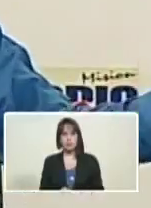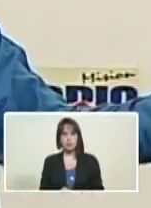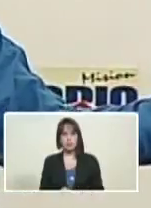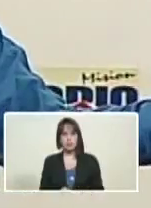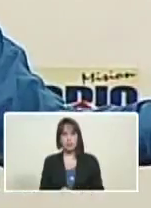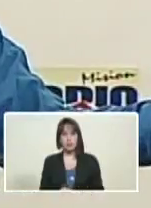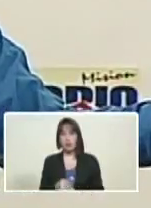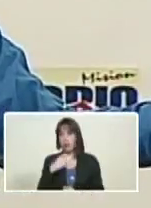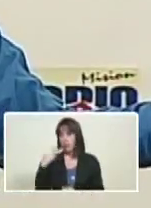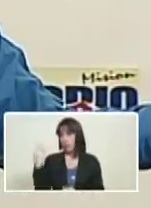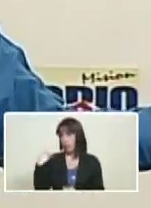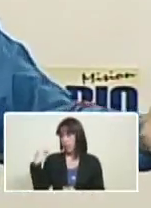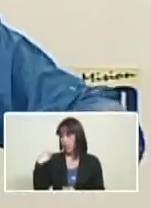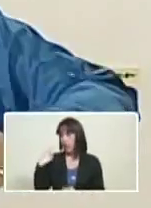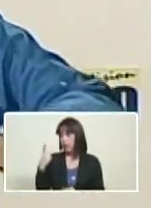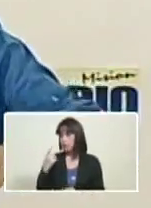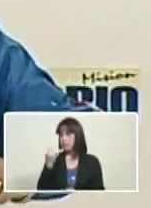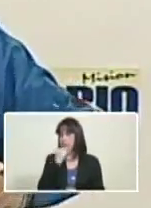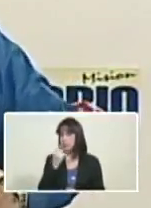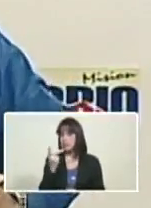Palabra cierta, ¿eh?